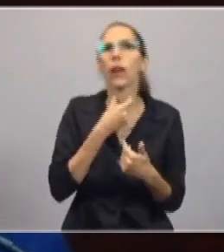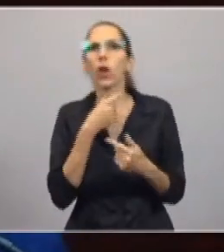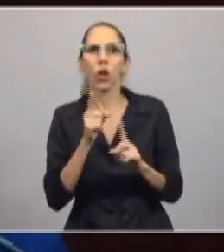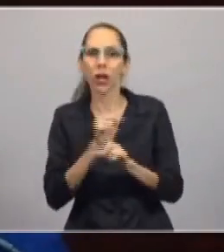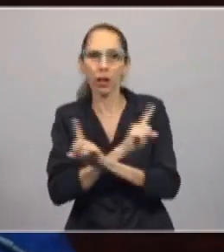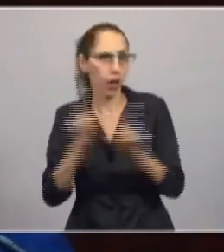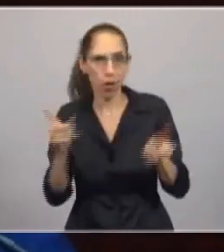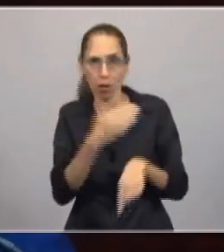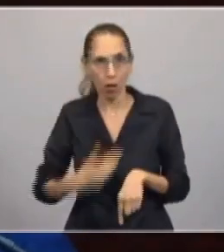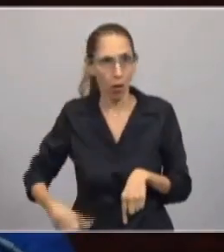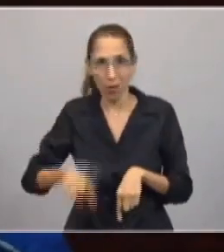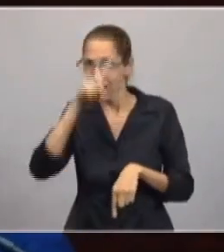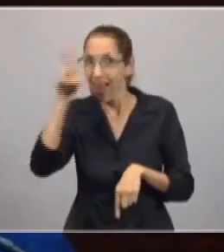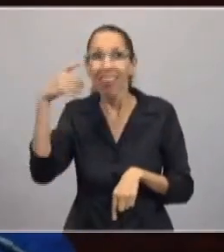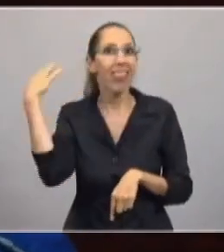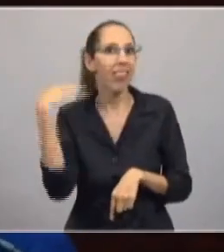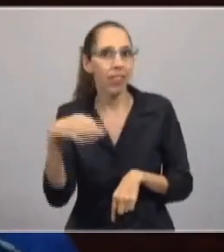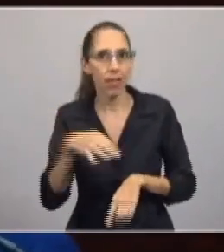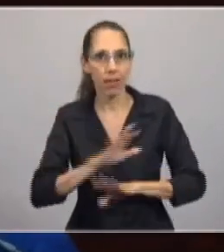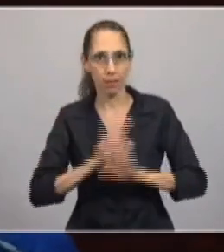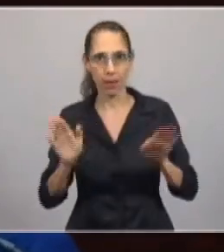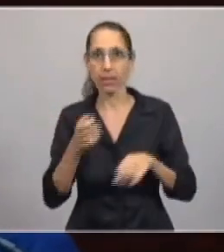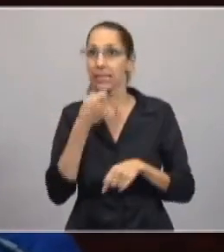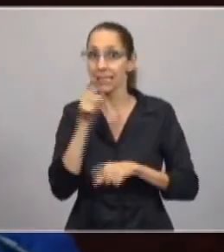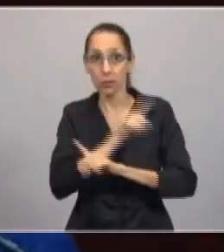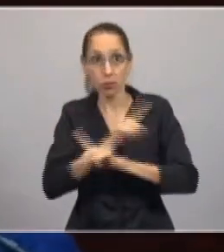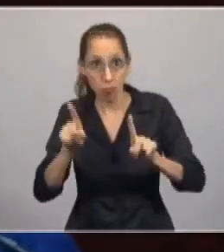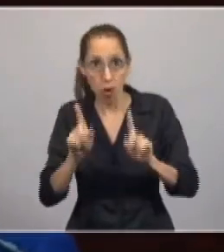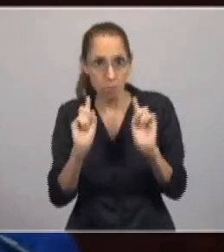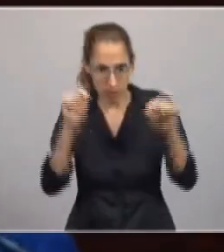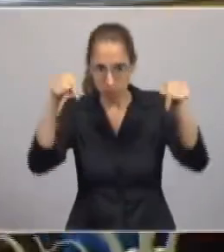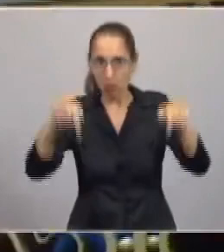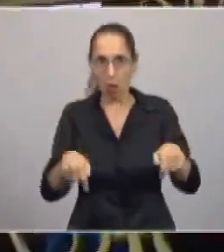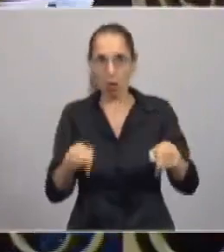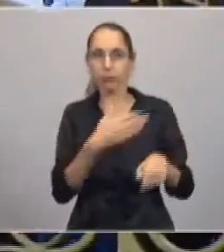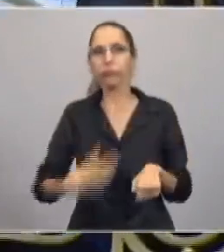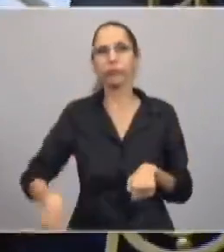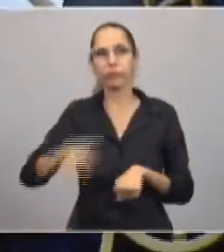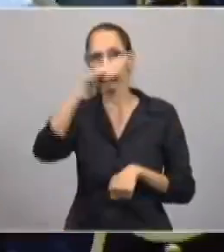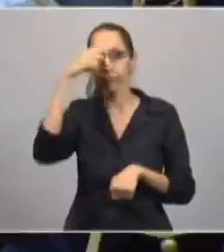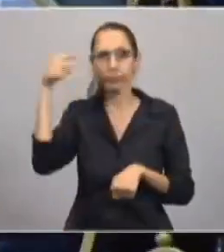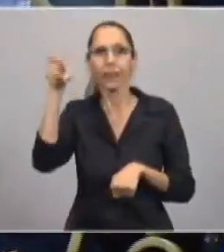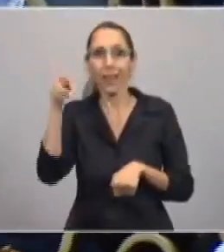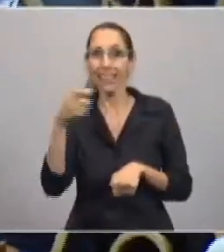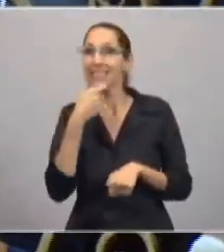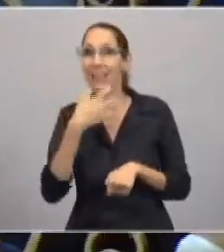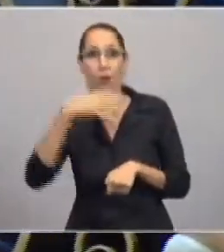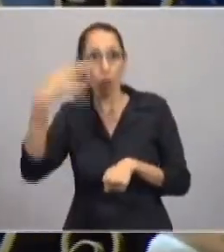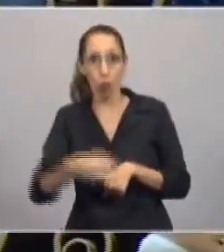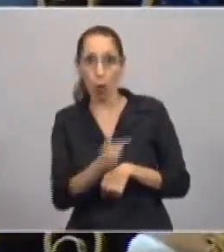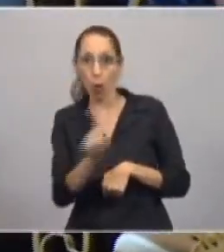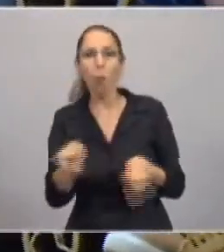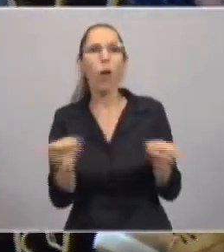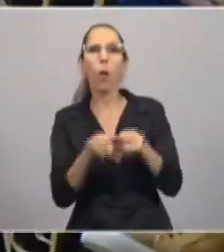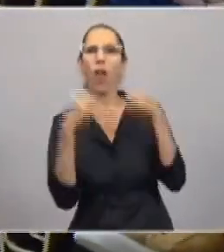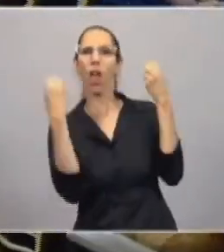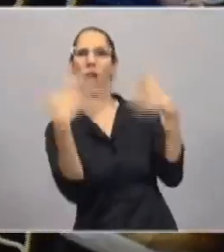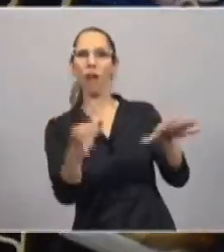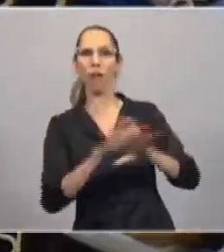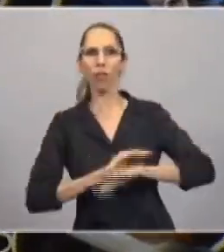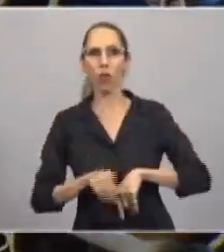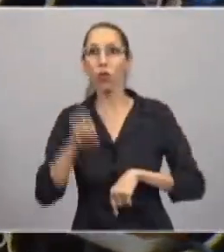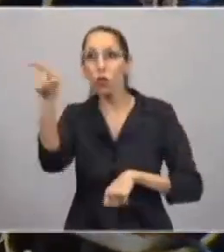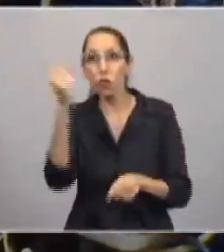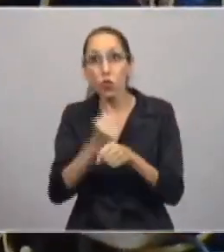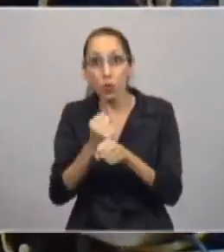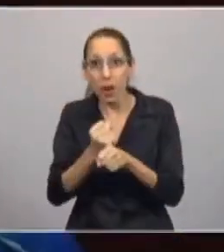Gobierno Nacional. En caso contrario, como ocurre hoy, el Gobierno Nacional está abandonando, está desertando de las